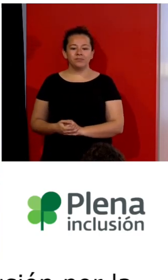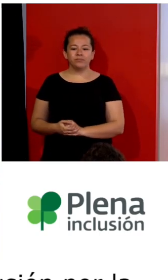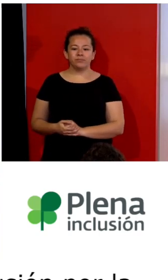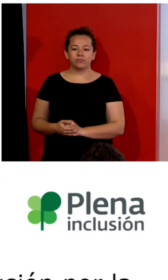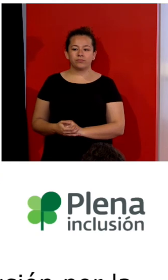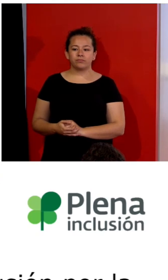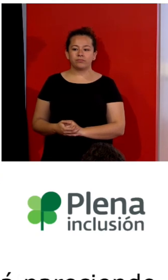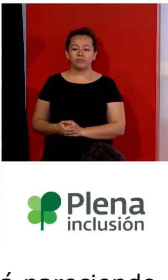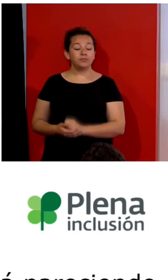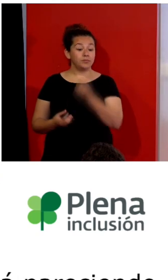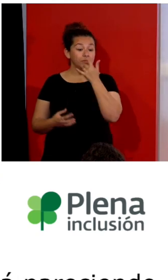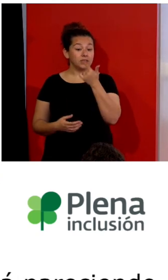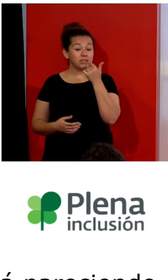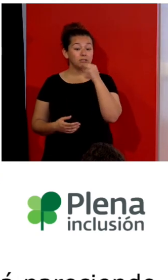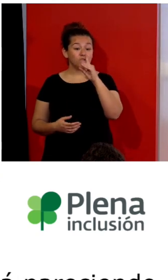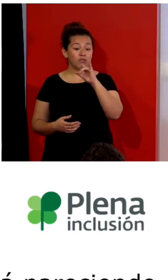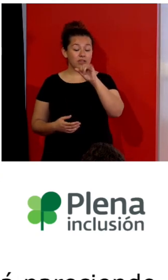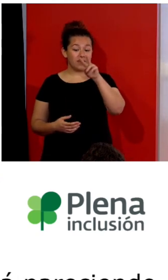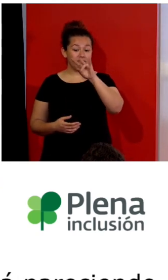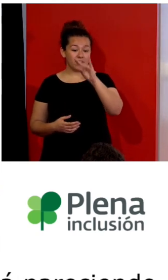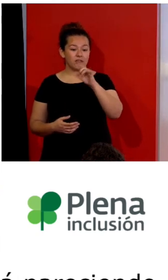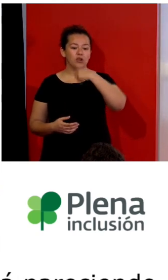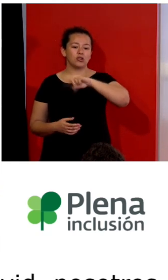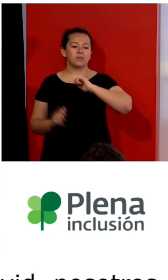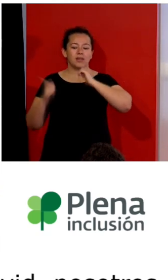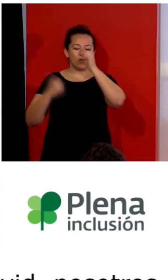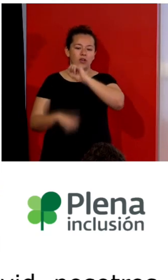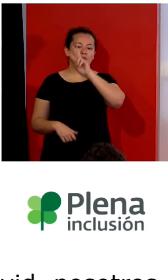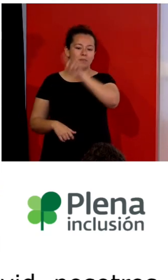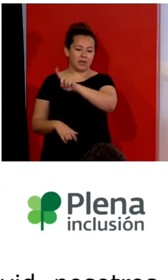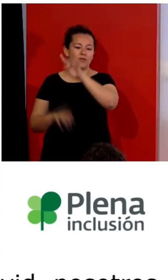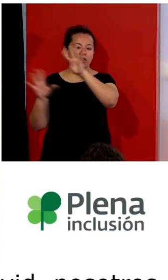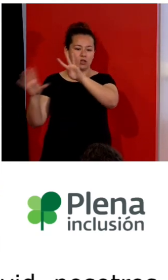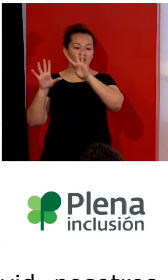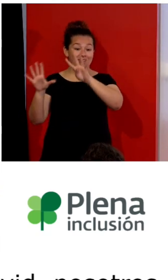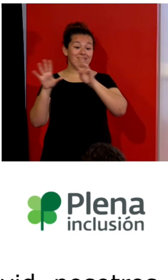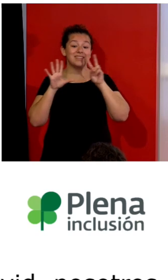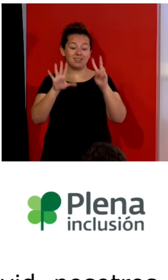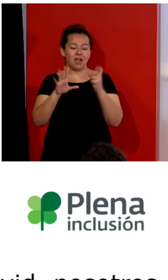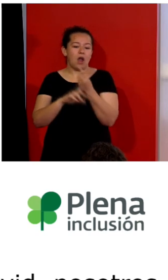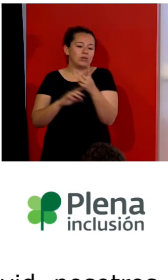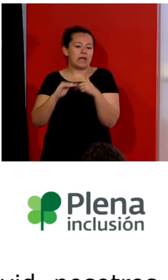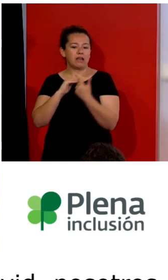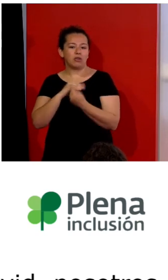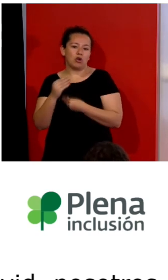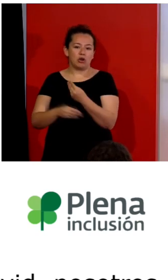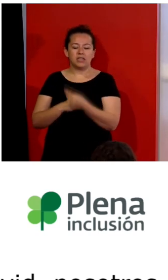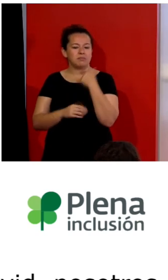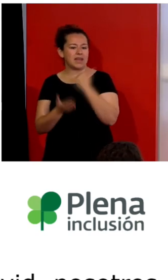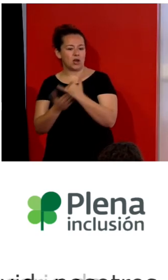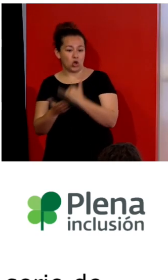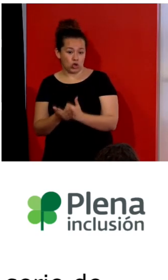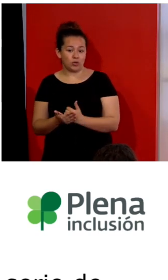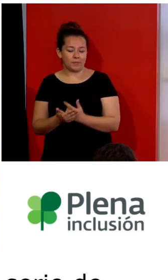ha indicado David, nosotros empezamos en el año 1997 con una serie de acciones piloto que